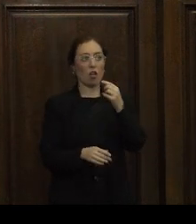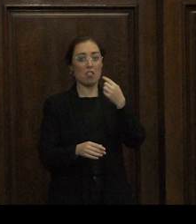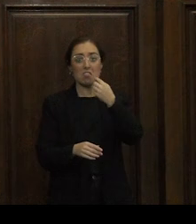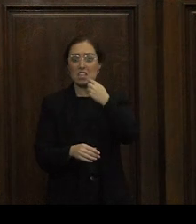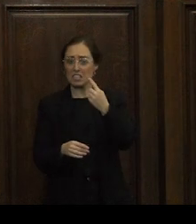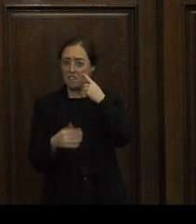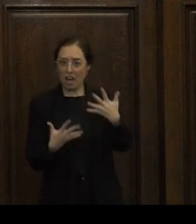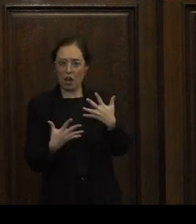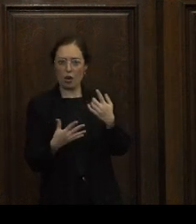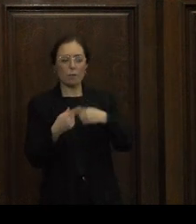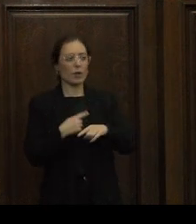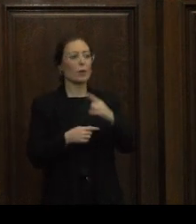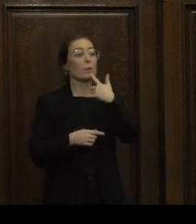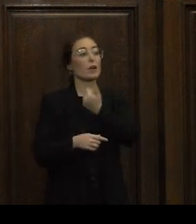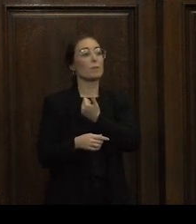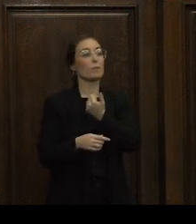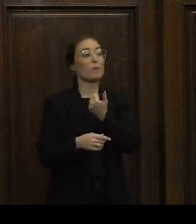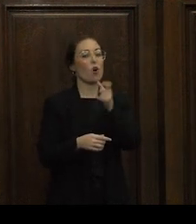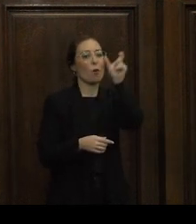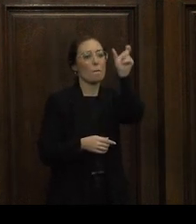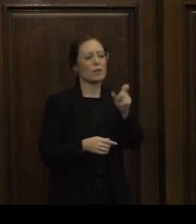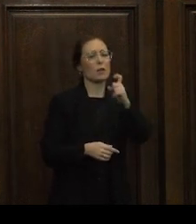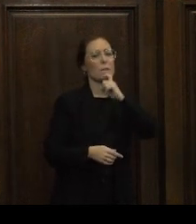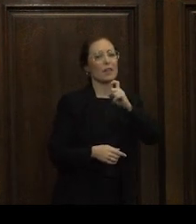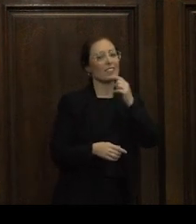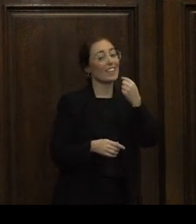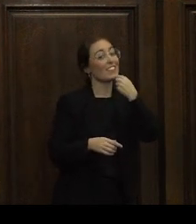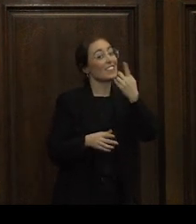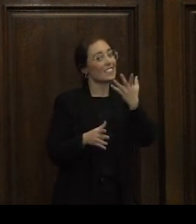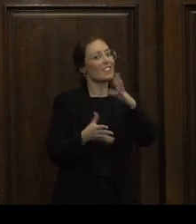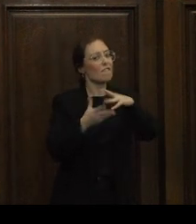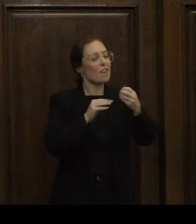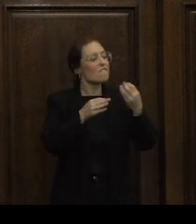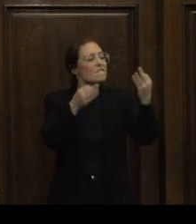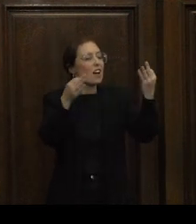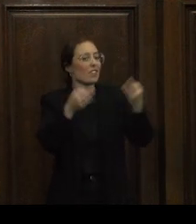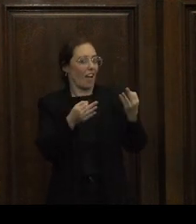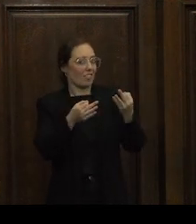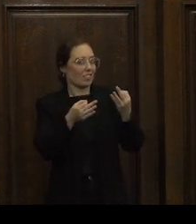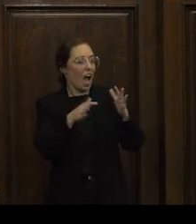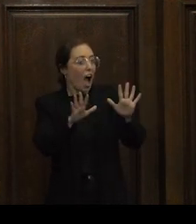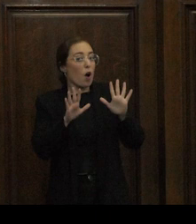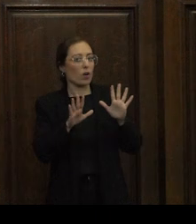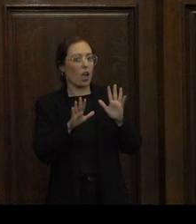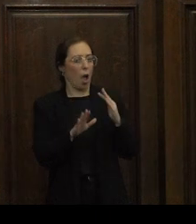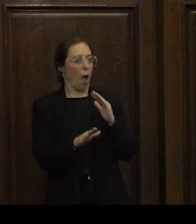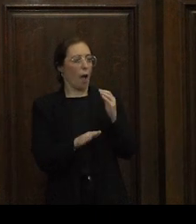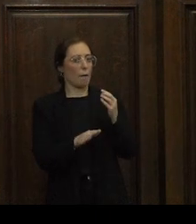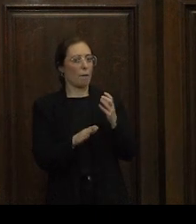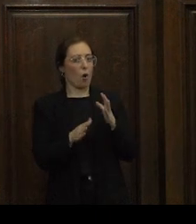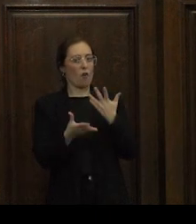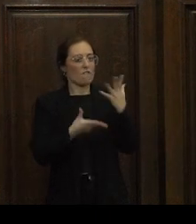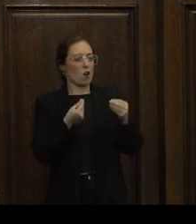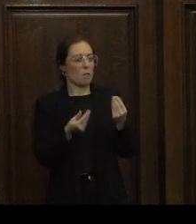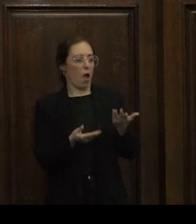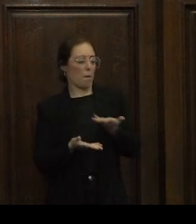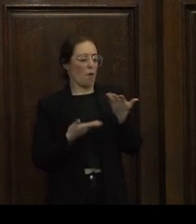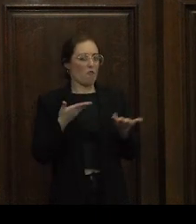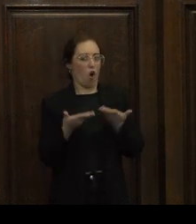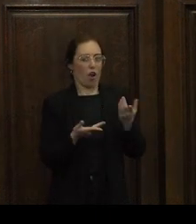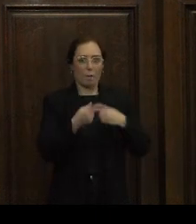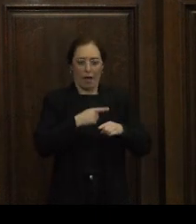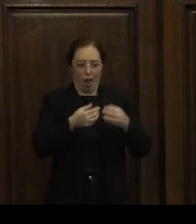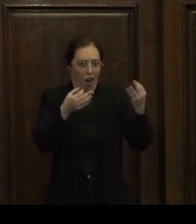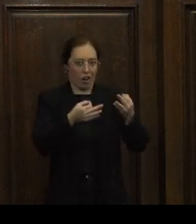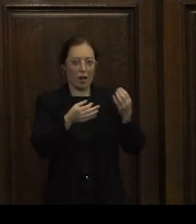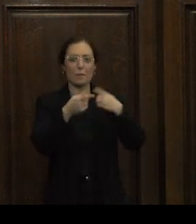porque el cínico dice la verdad, ¿no? Por más inconveniente o provocadora que pueda sonar, mientras los hipócritas